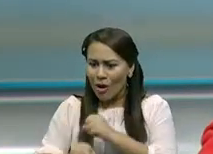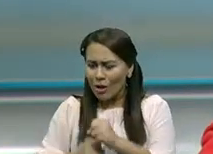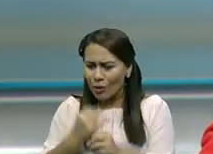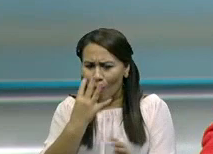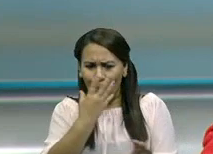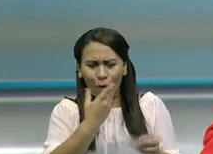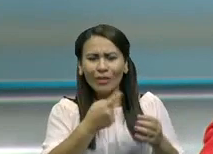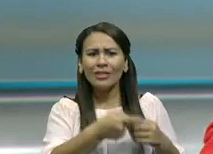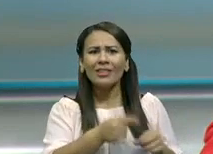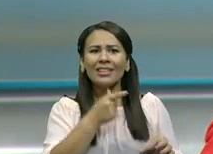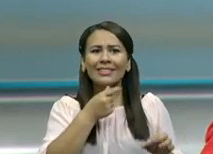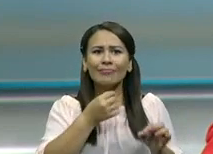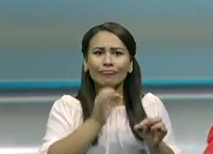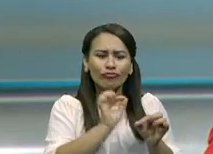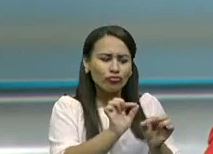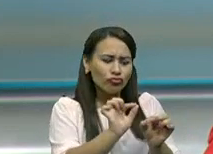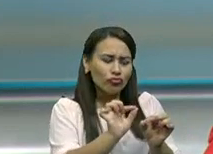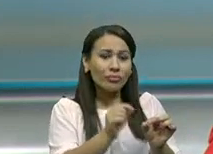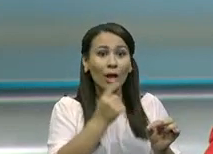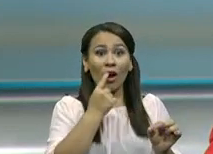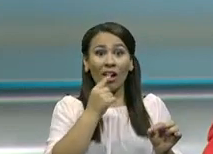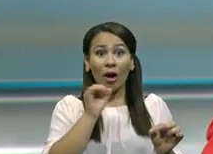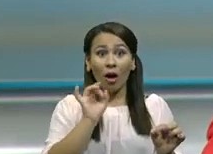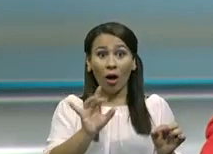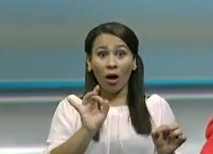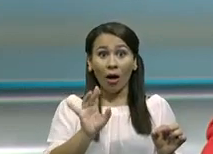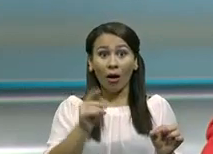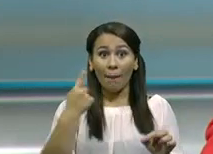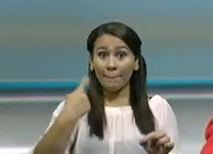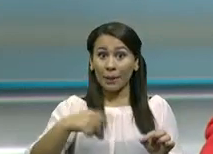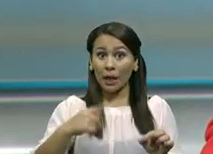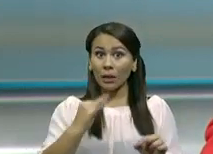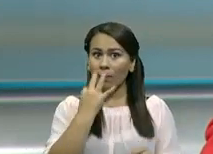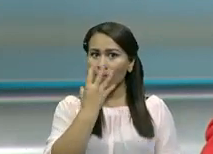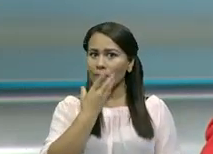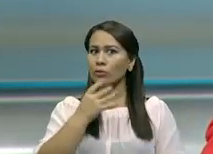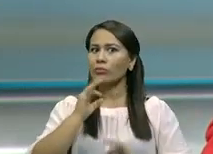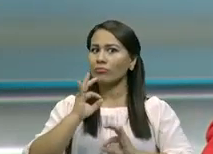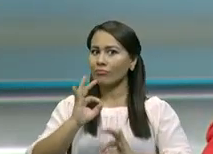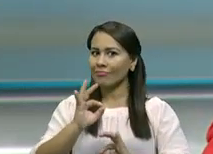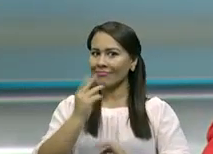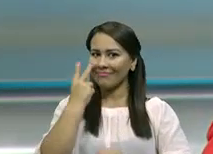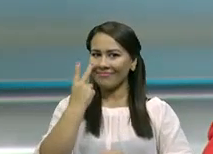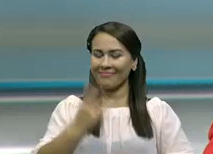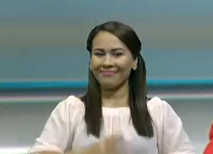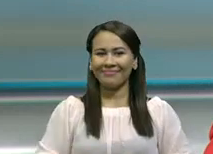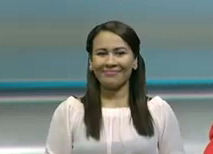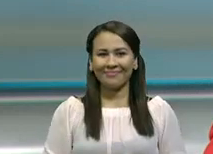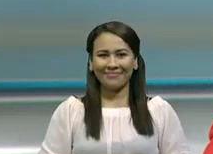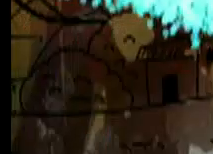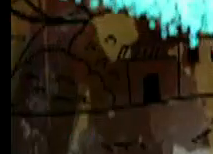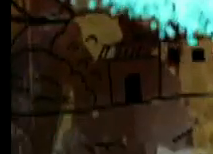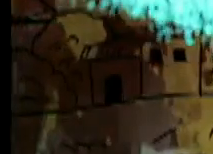alhajas, fabricadas con oro amarillo, oro blanco y plata, son una verdadera obra maestra.